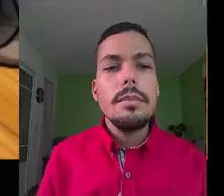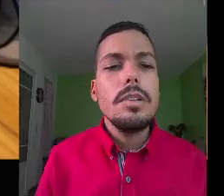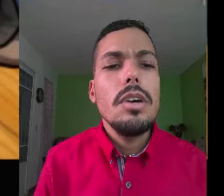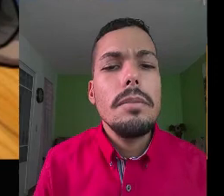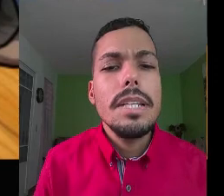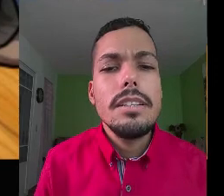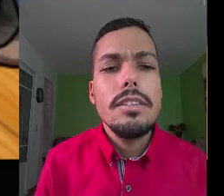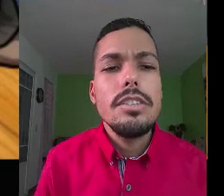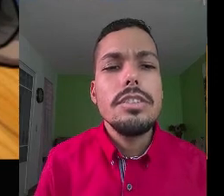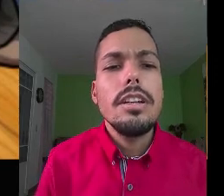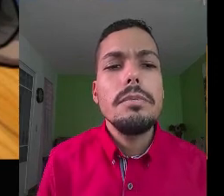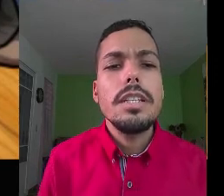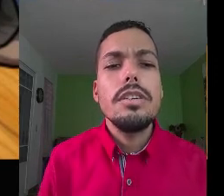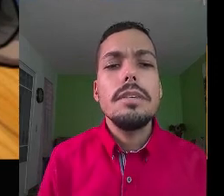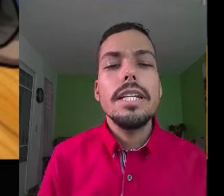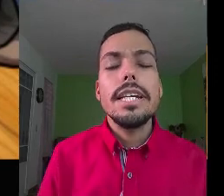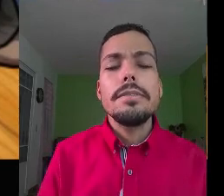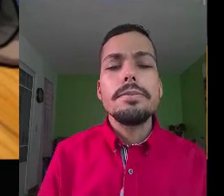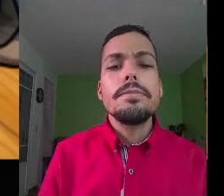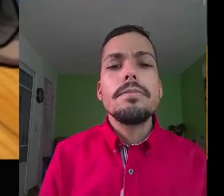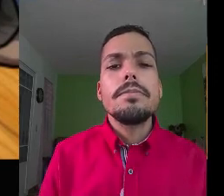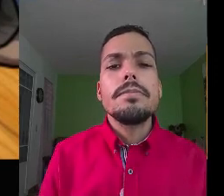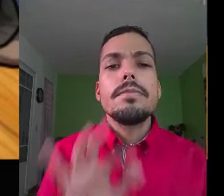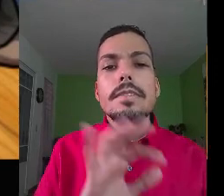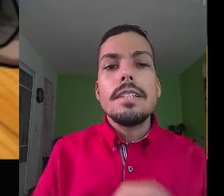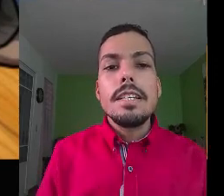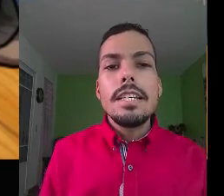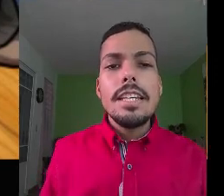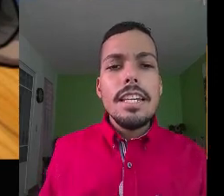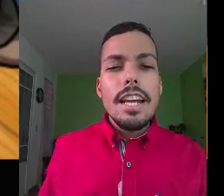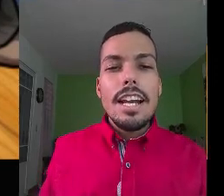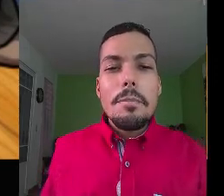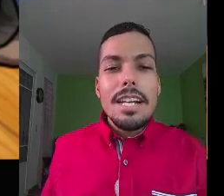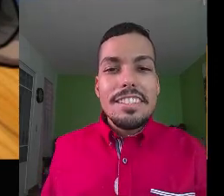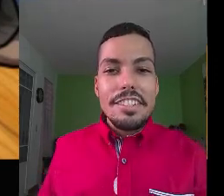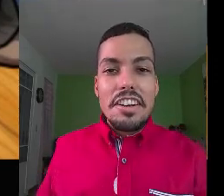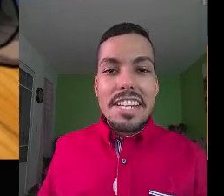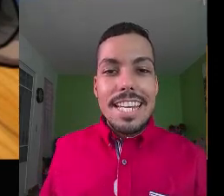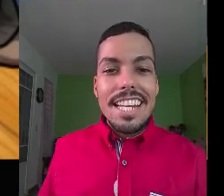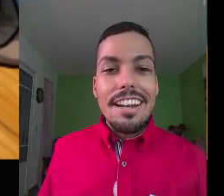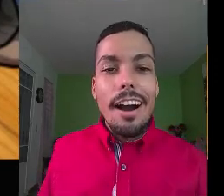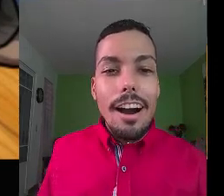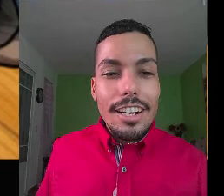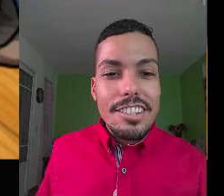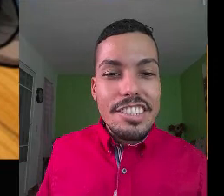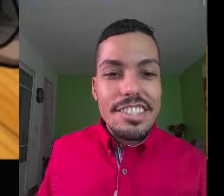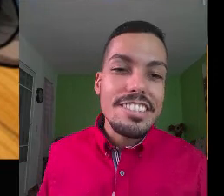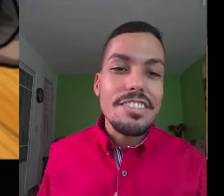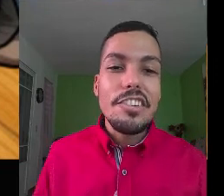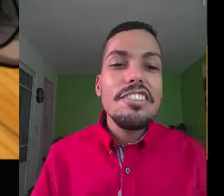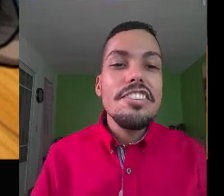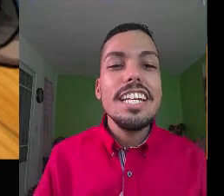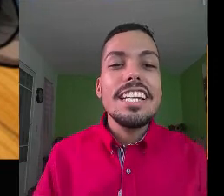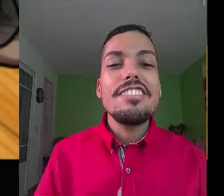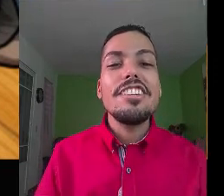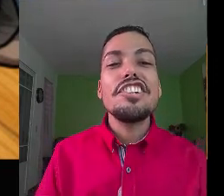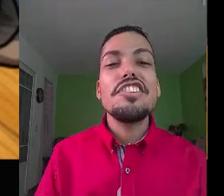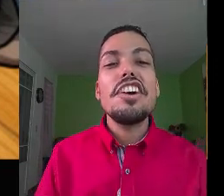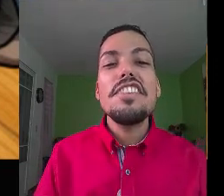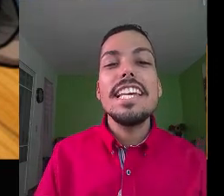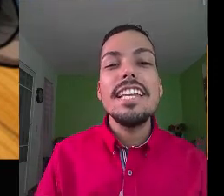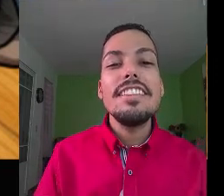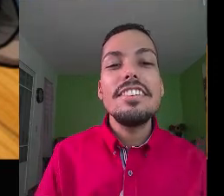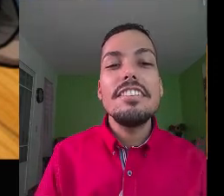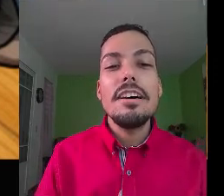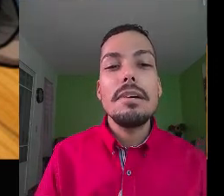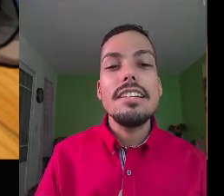aquí estamos nuevamente en nuestro salón virtual y mire, ¿quién apareció ahí? Ox, muy bien, que nuestro